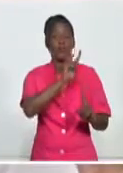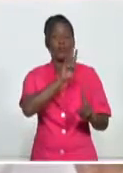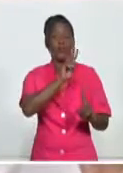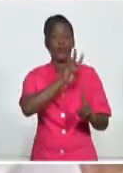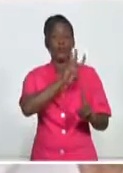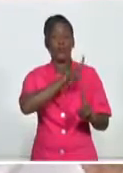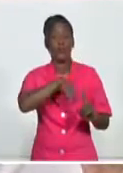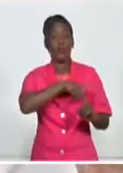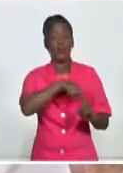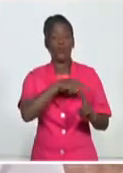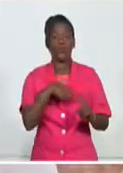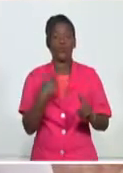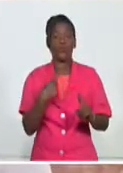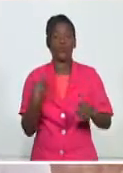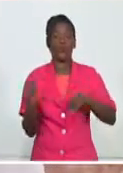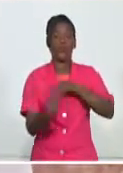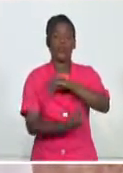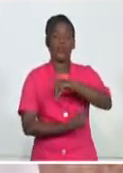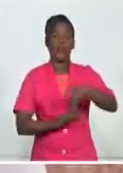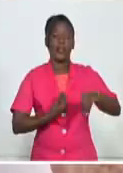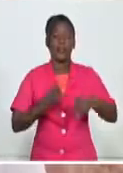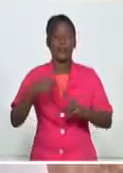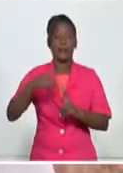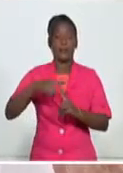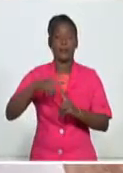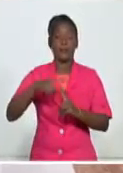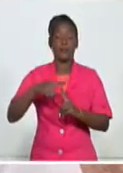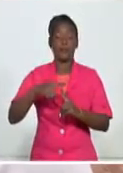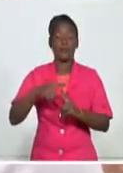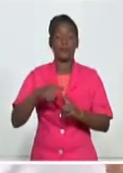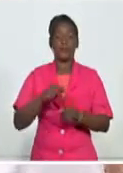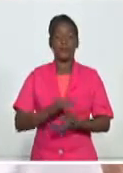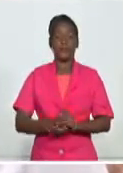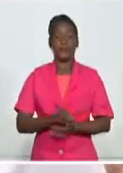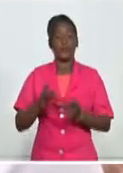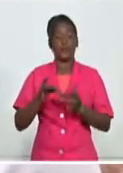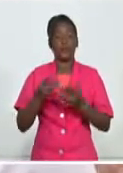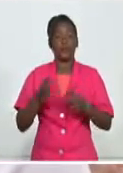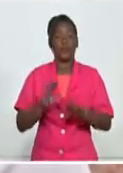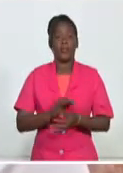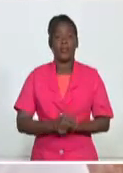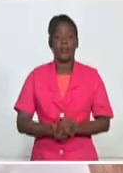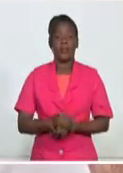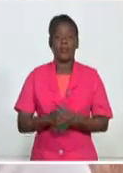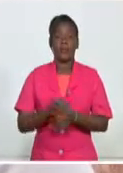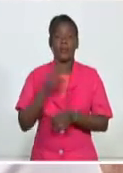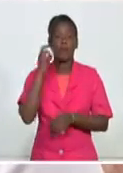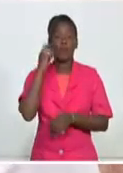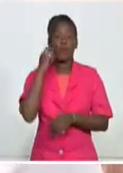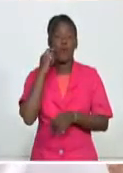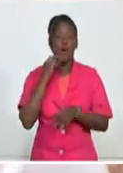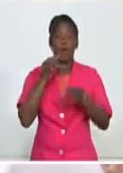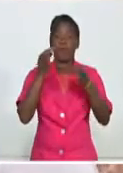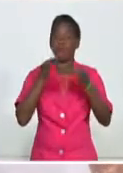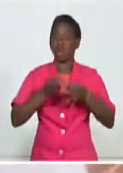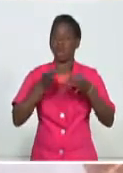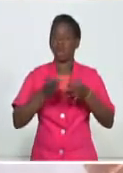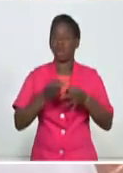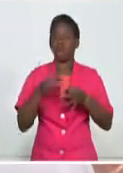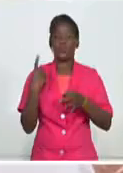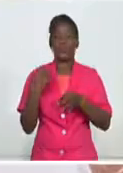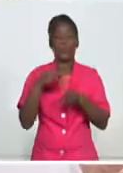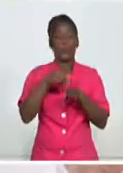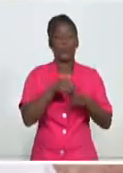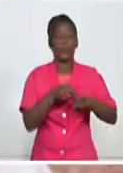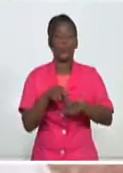nada más ya tenemos un transporte seguro no tenemos que estar sabiendo que está poniendo botella ni nada de esas cosas que bueno con la situación tan difícil que está ahora y así